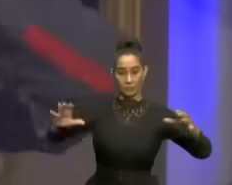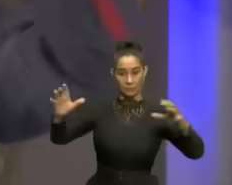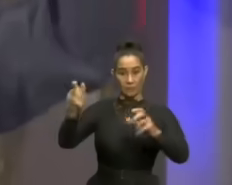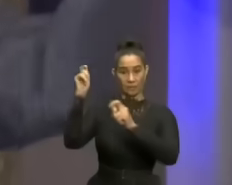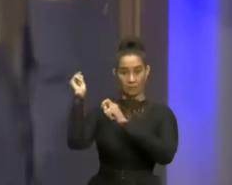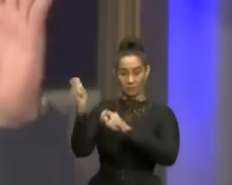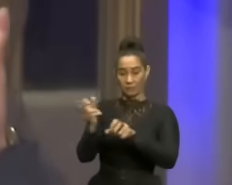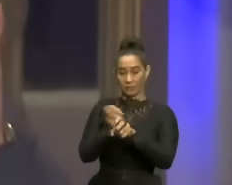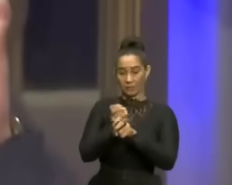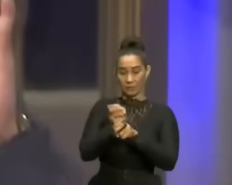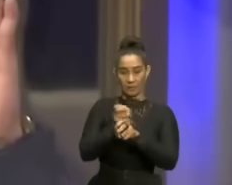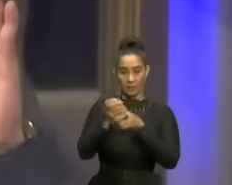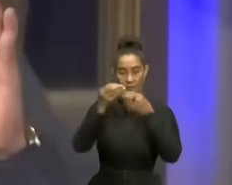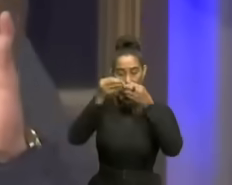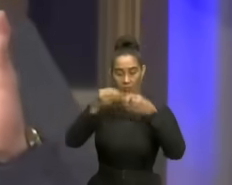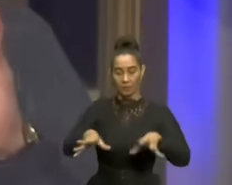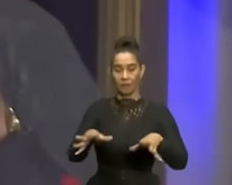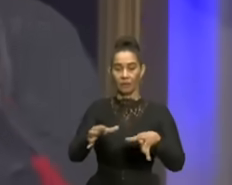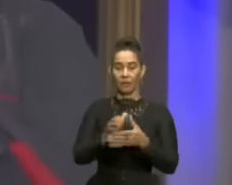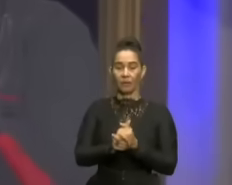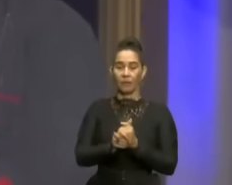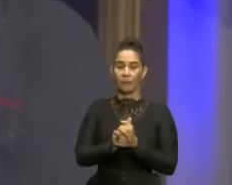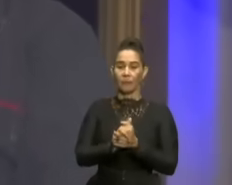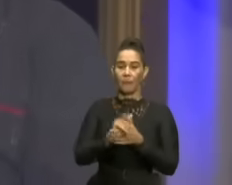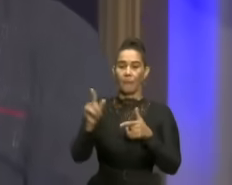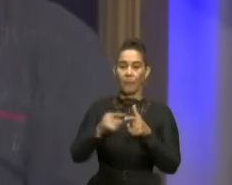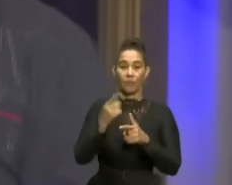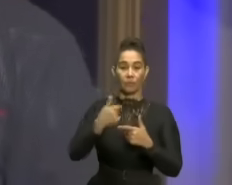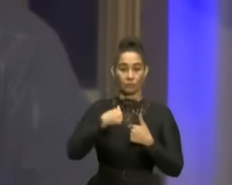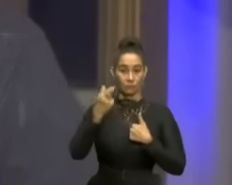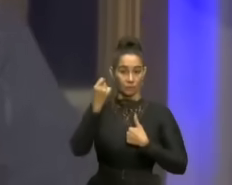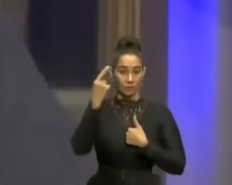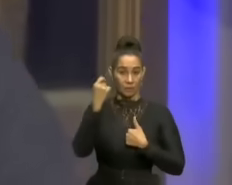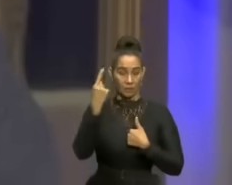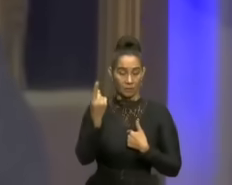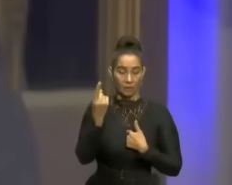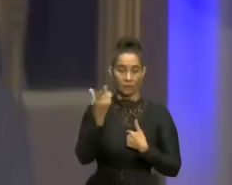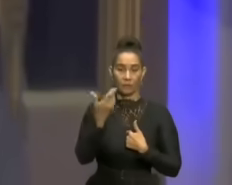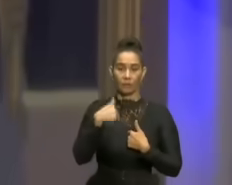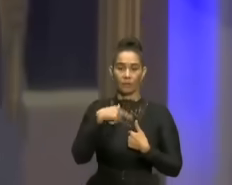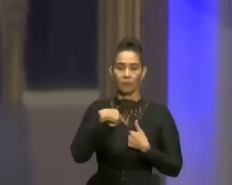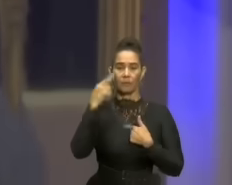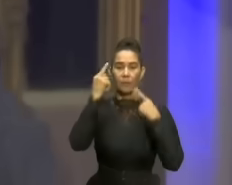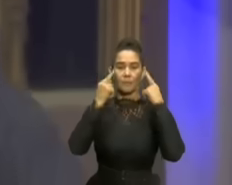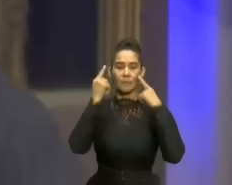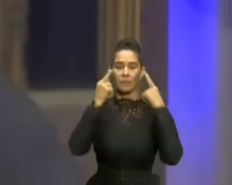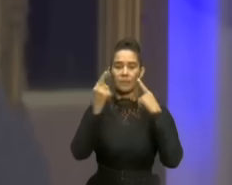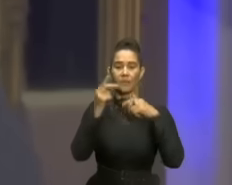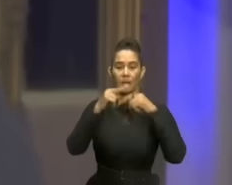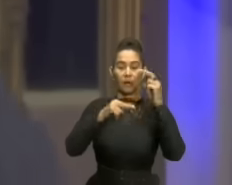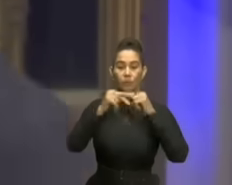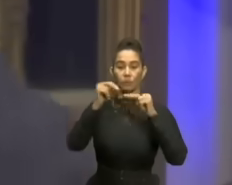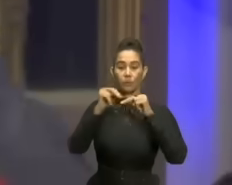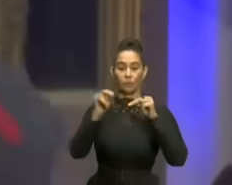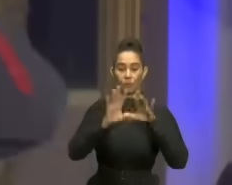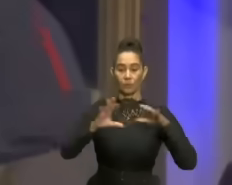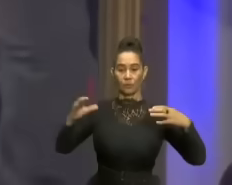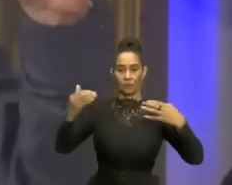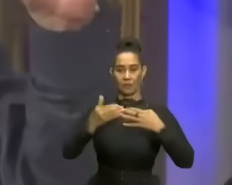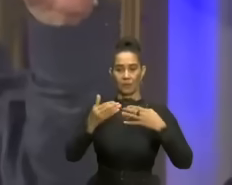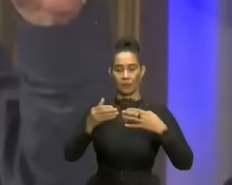béisbol totalmente destruido. Entonces, entiendo como que debemos pensar en eso, en la construcción de un estadio.